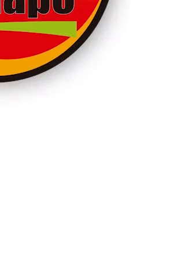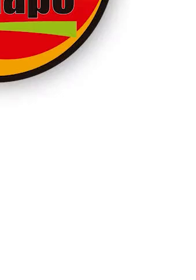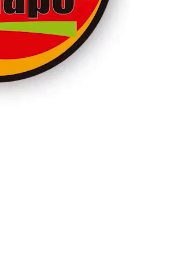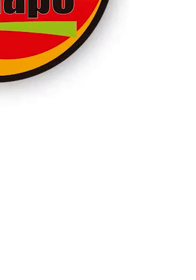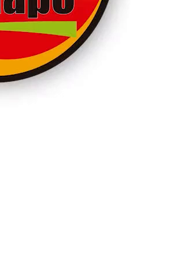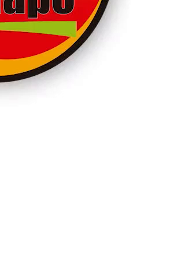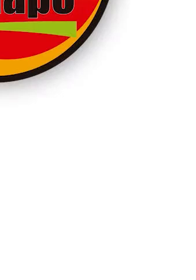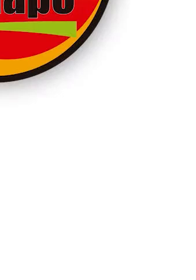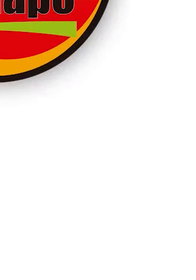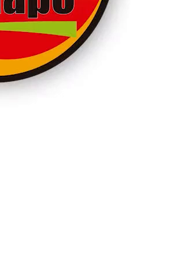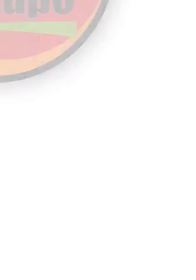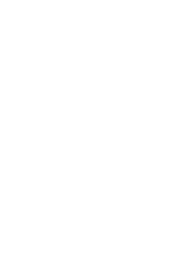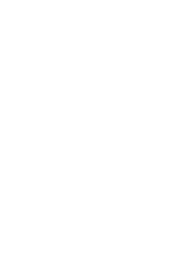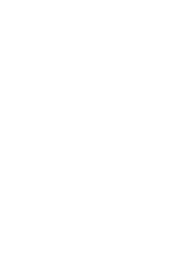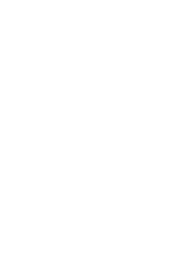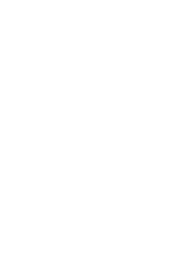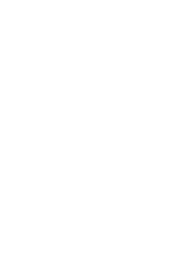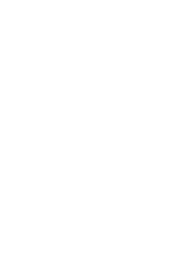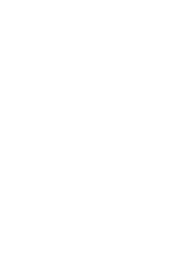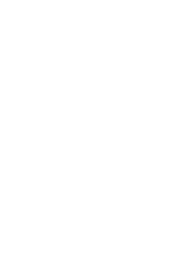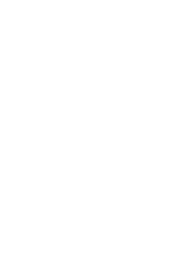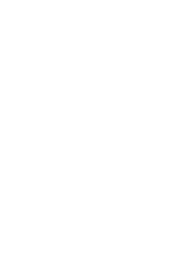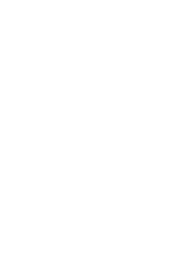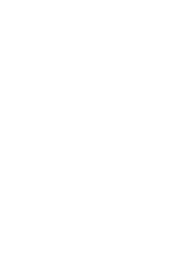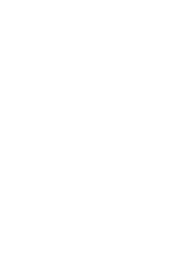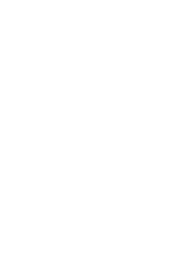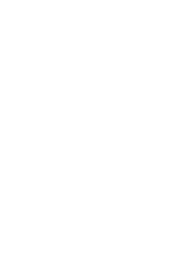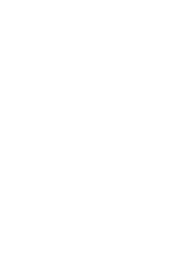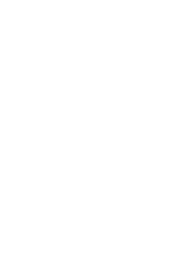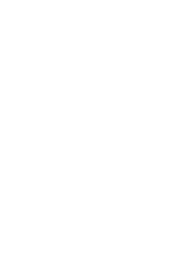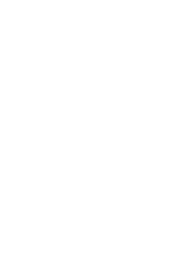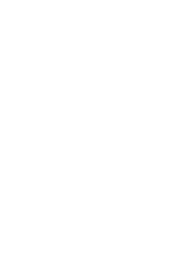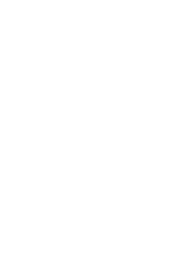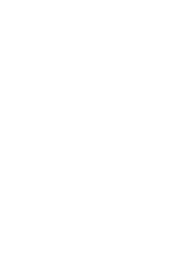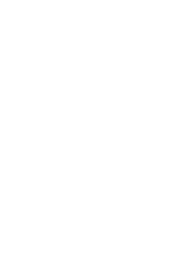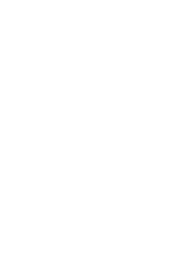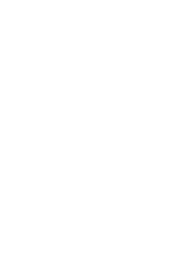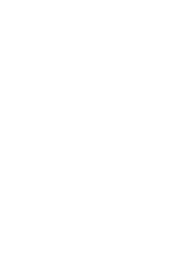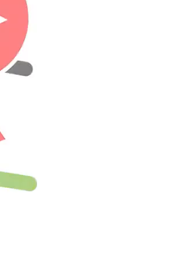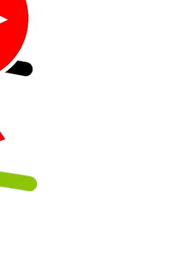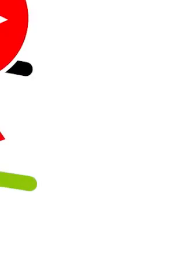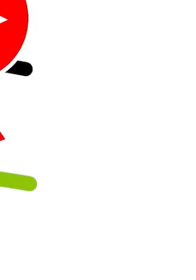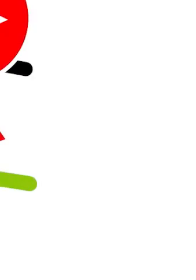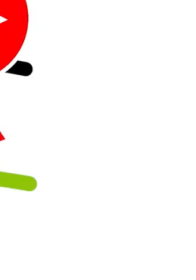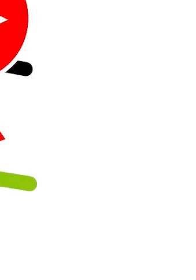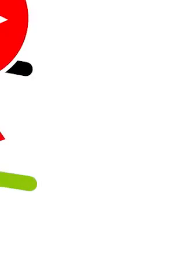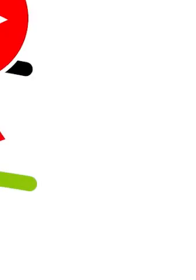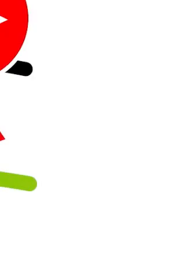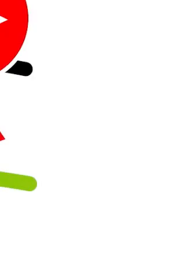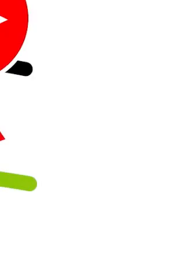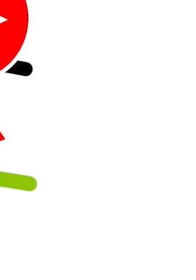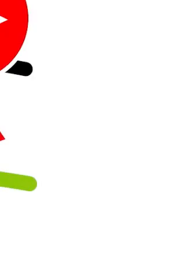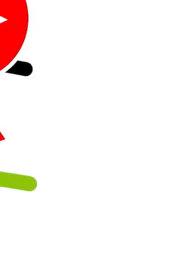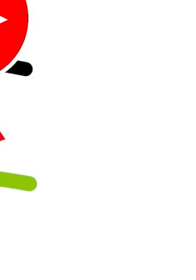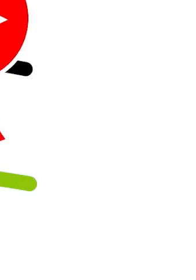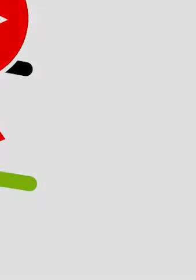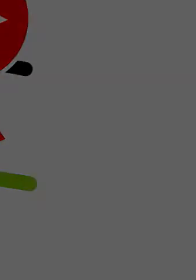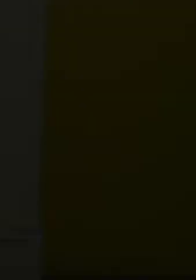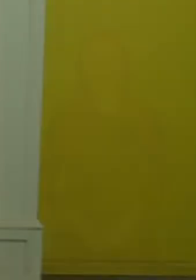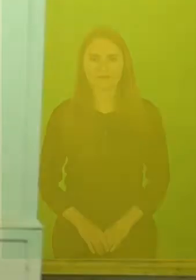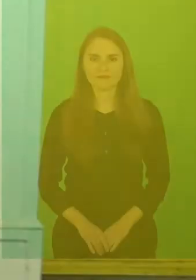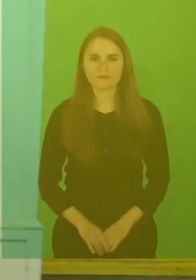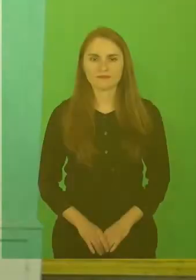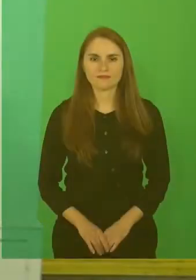La ilustre Municipalidad de Copiapó y Holbert Televisión presentan Copiapó TV Educa.